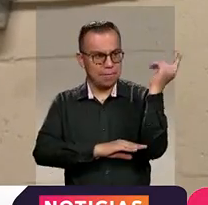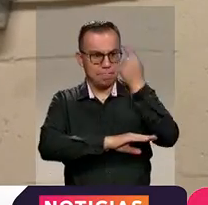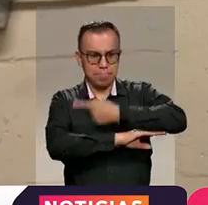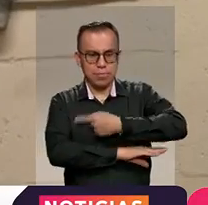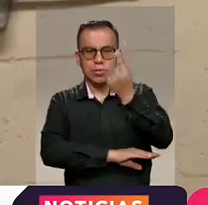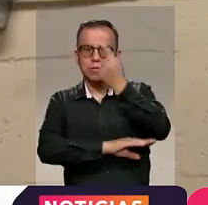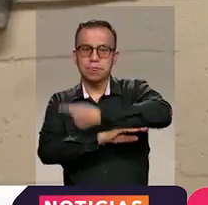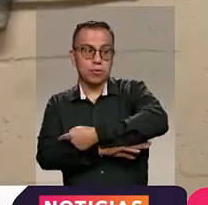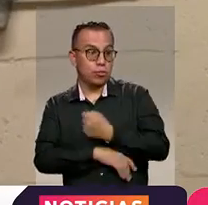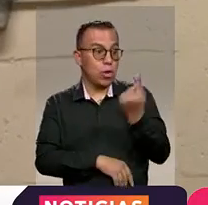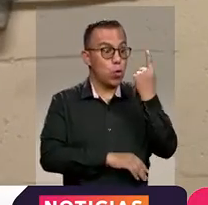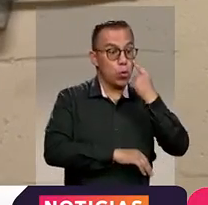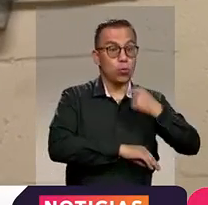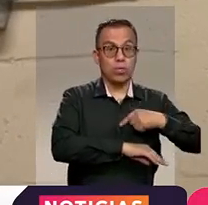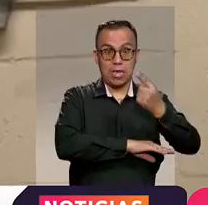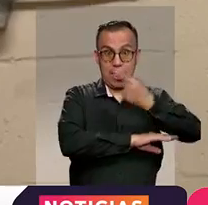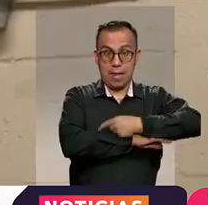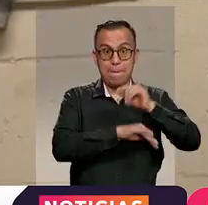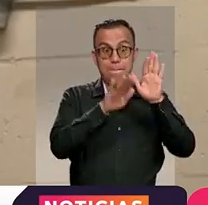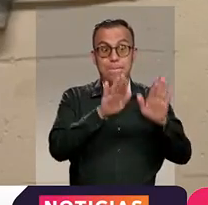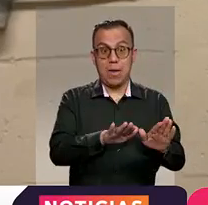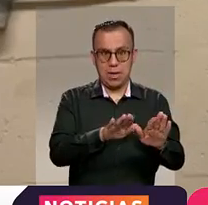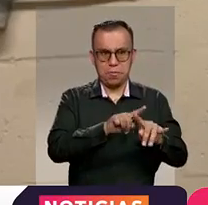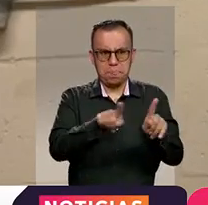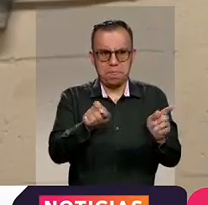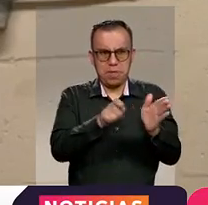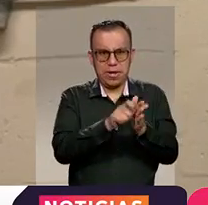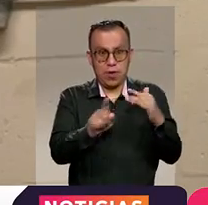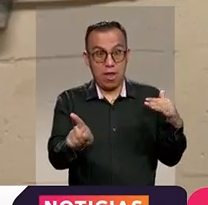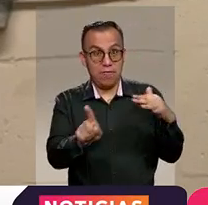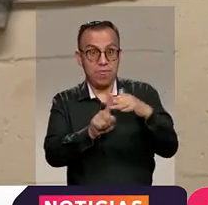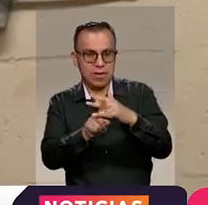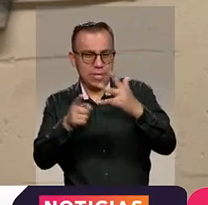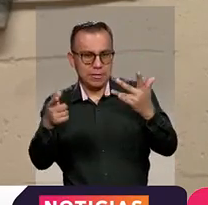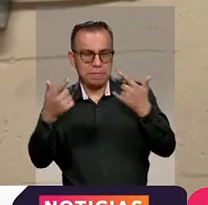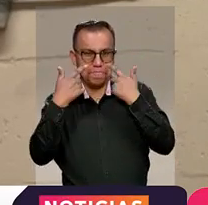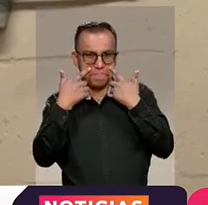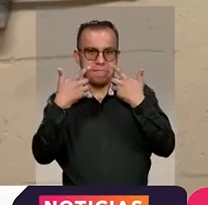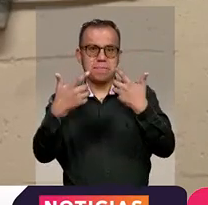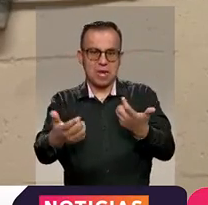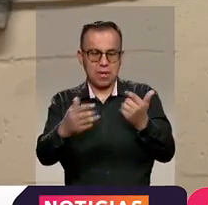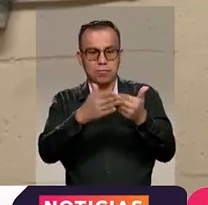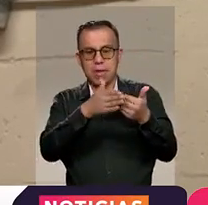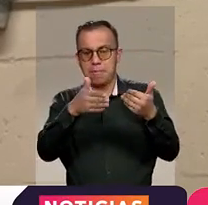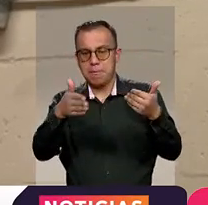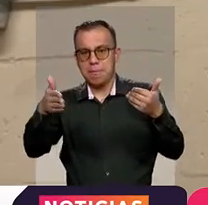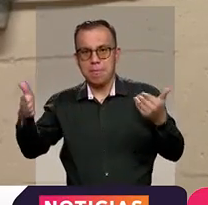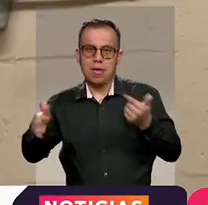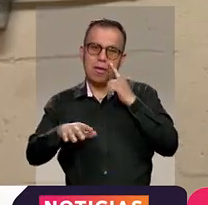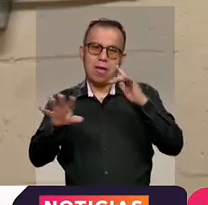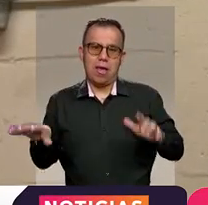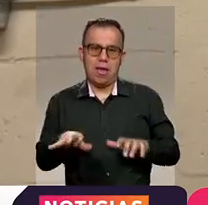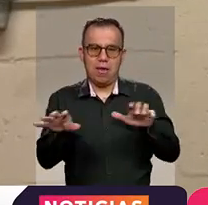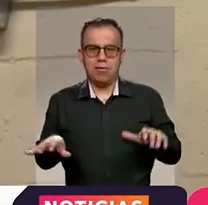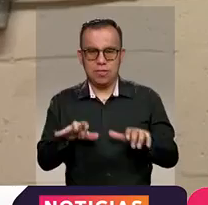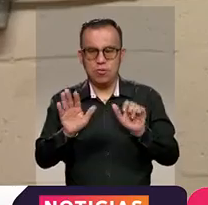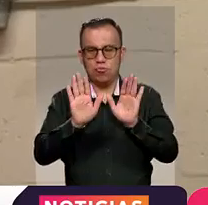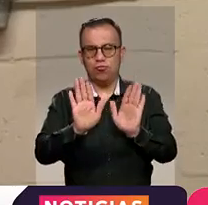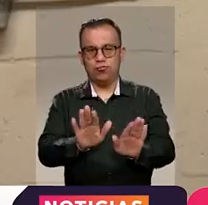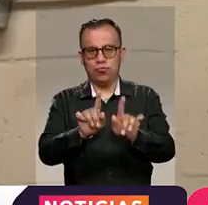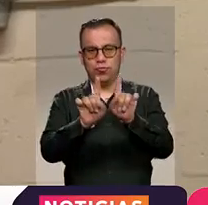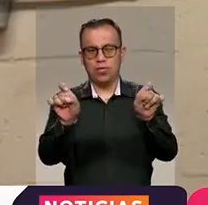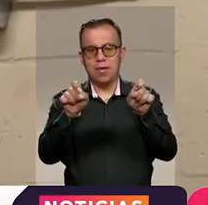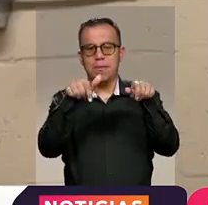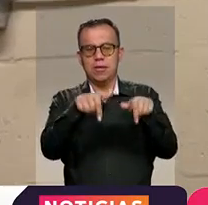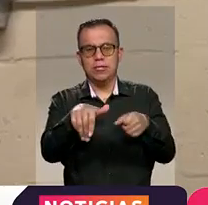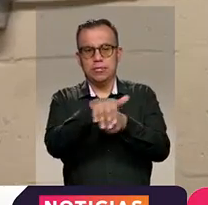un día de paro, suponiendo que no tiene ningún tipo de consecuencia de que sean más de un día las actividades que se llevan con este tipo